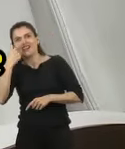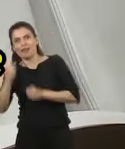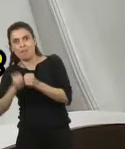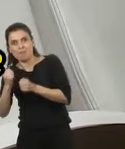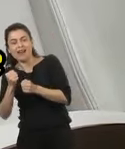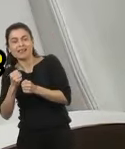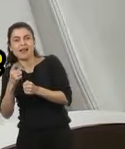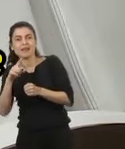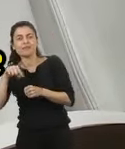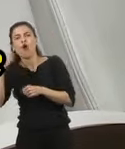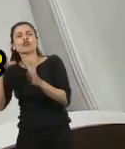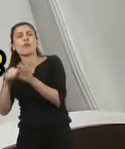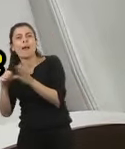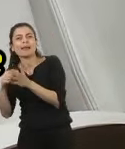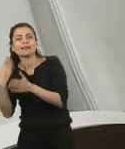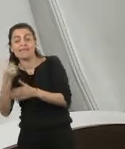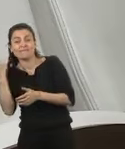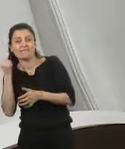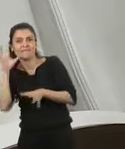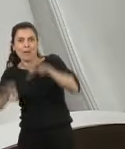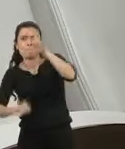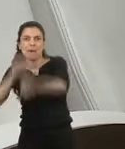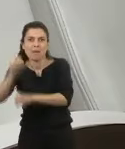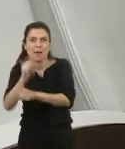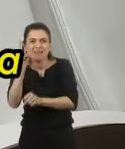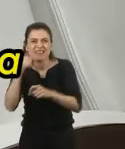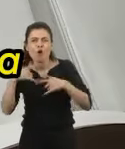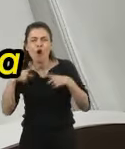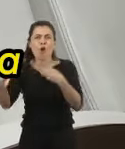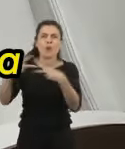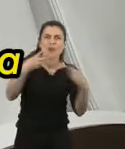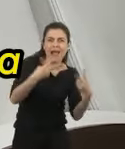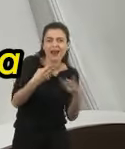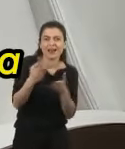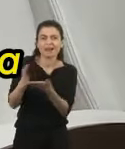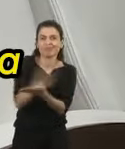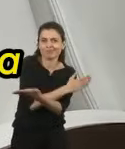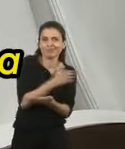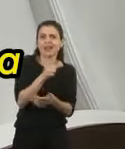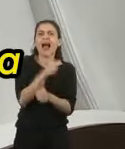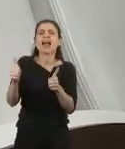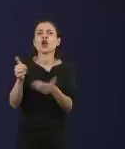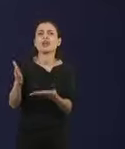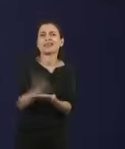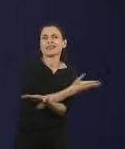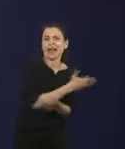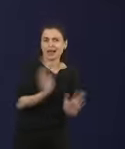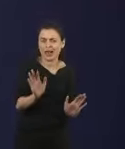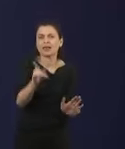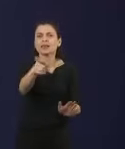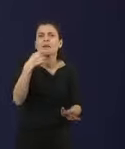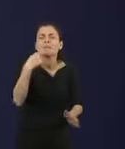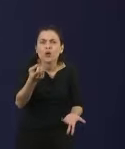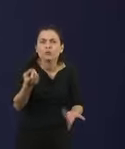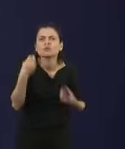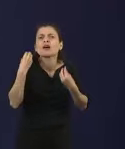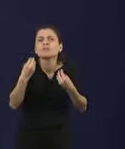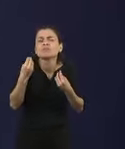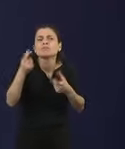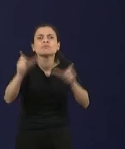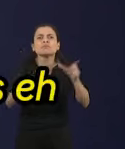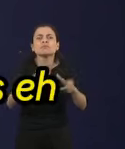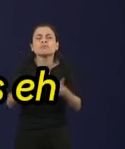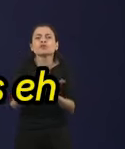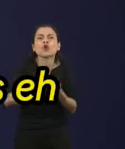cost otras empresas comerciales que tomen esas rutas qué va a pasar con esas zonas de la Argentina Gracias bueno las Por